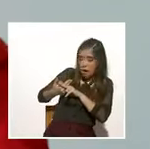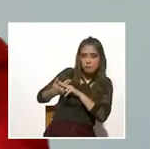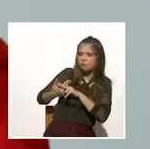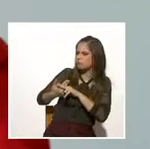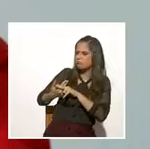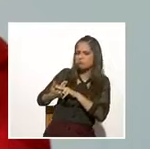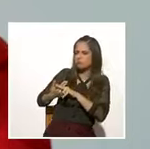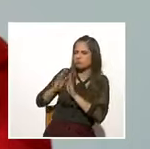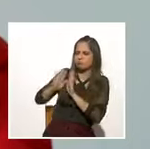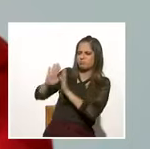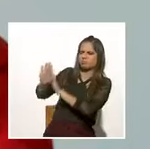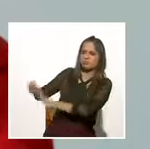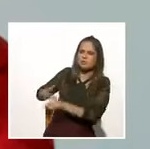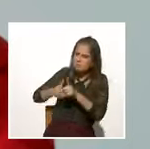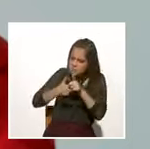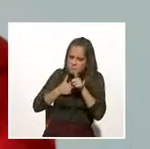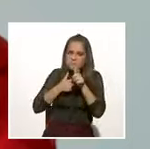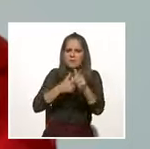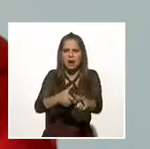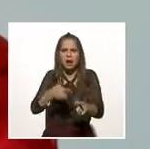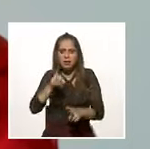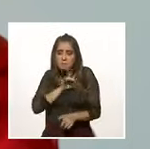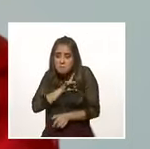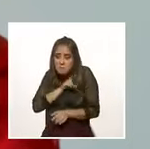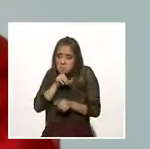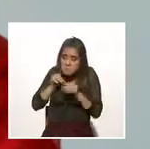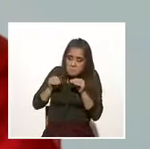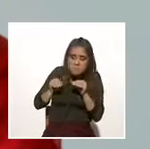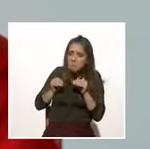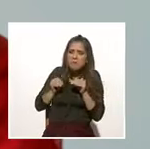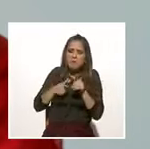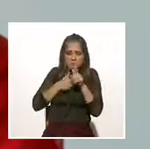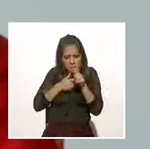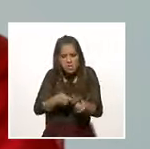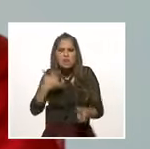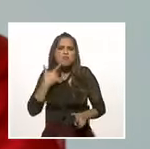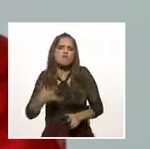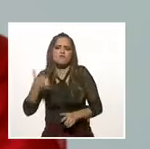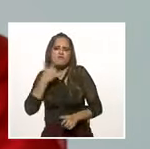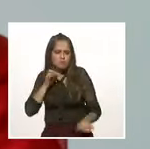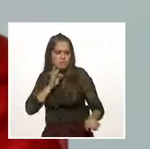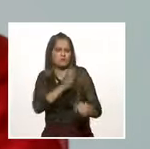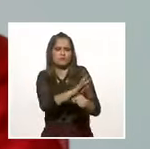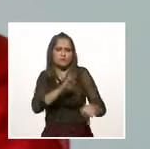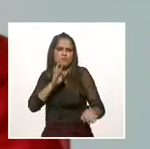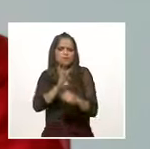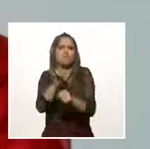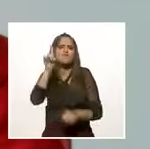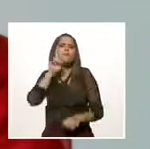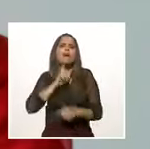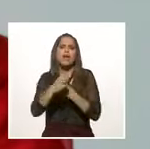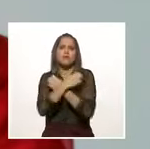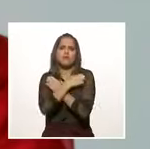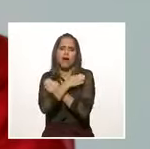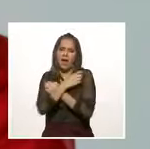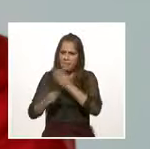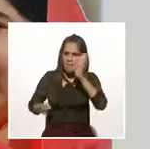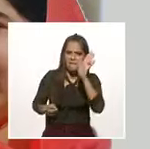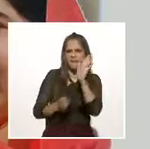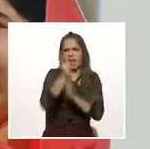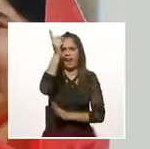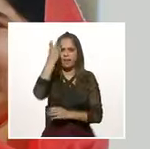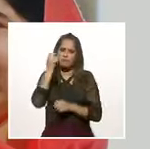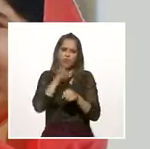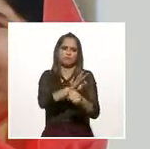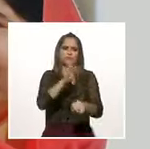detuviera y continuó formándose y luchando por los derechos de las mujeres a la educación.